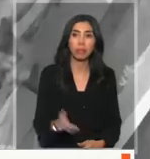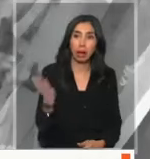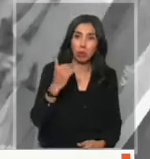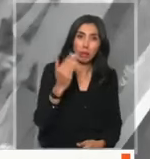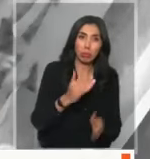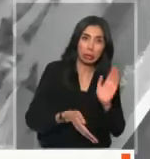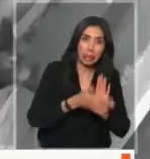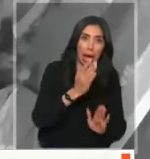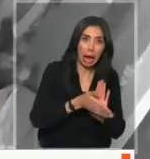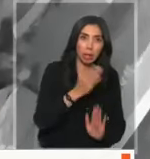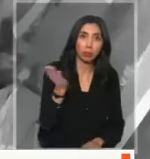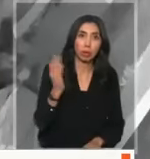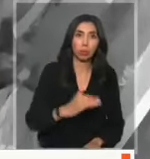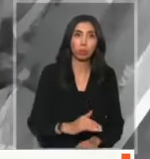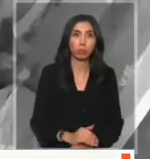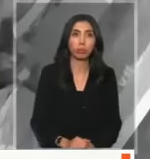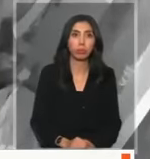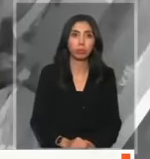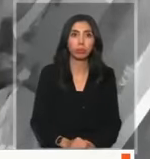hermano.